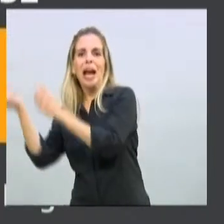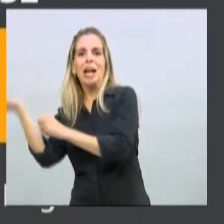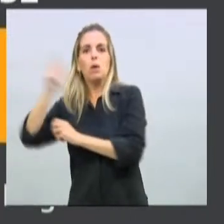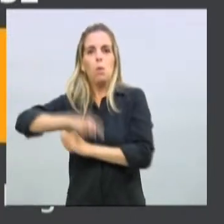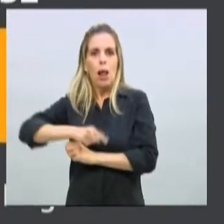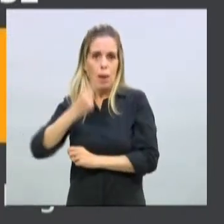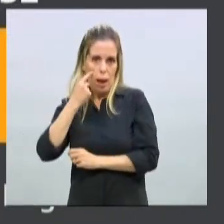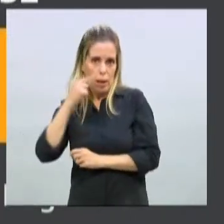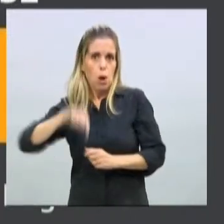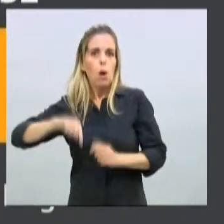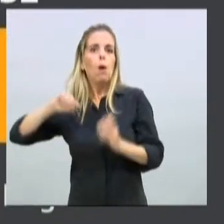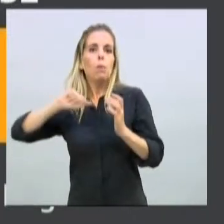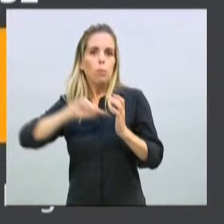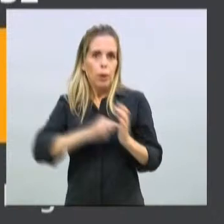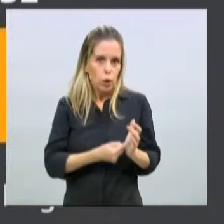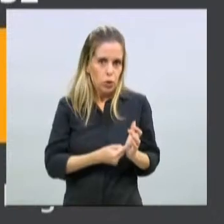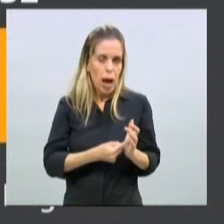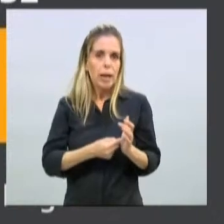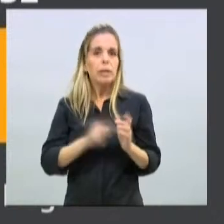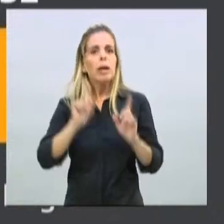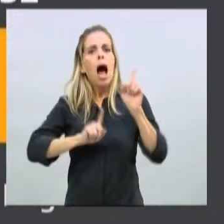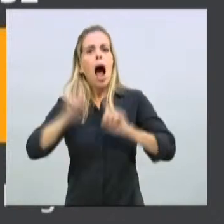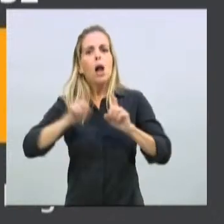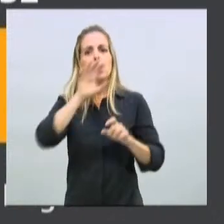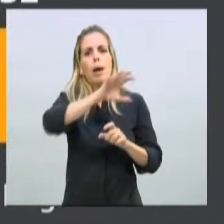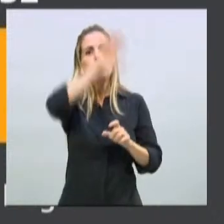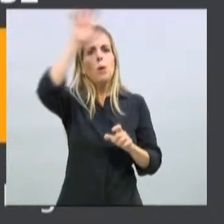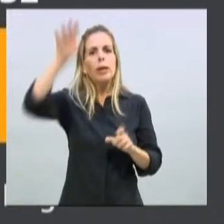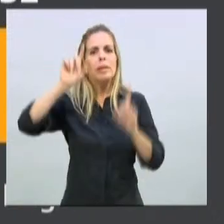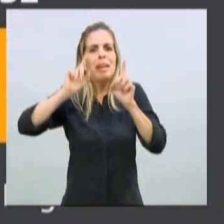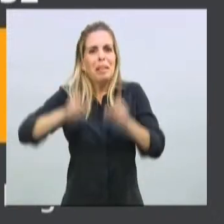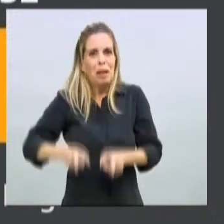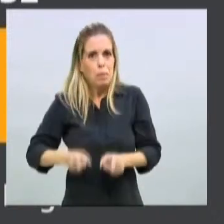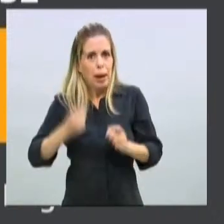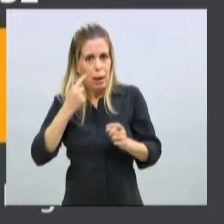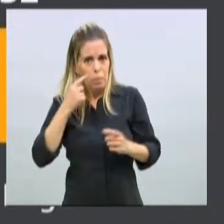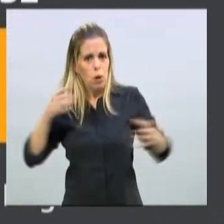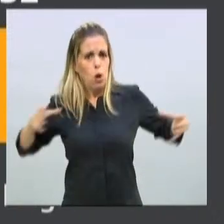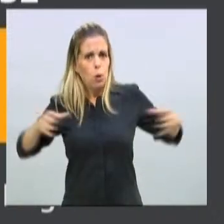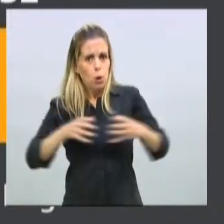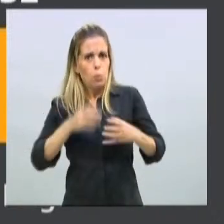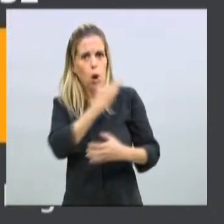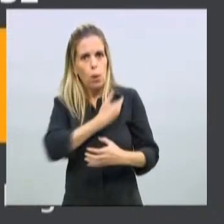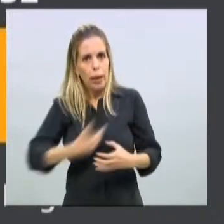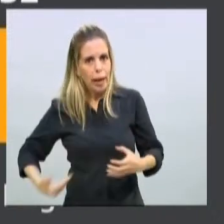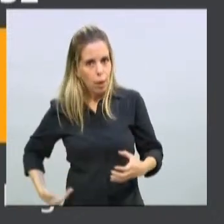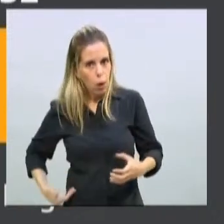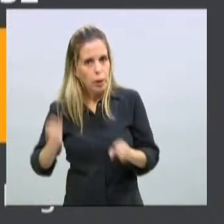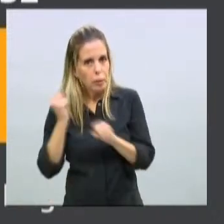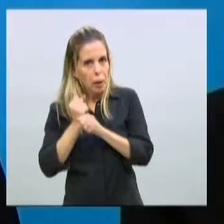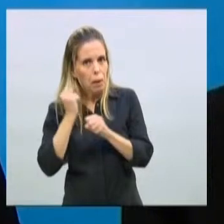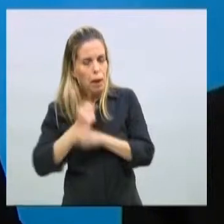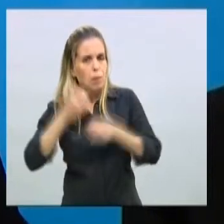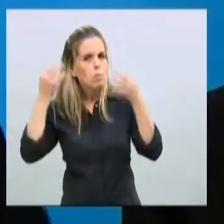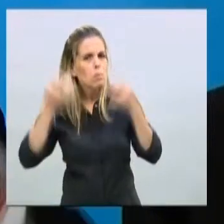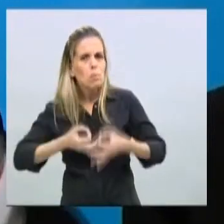de muchos lugares del interior del país. El trabajo de los gobernadores ha sido